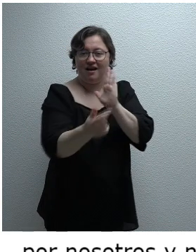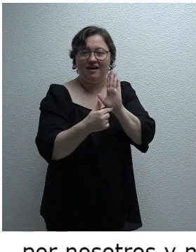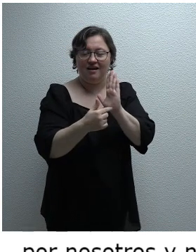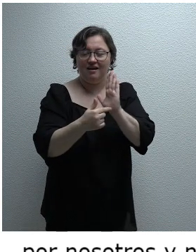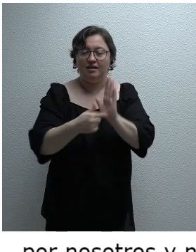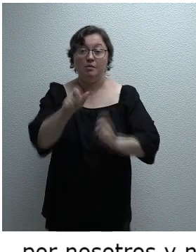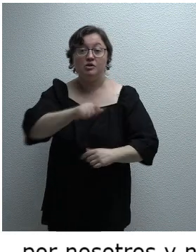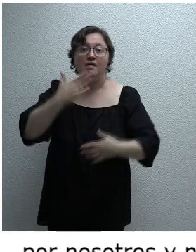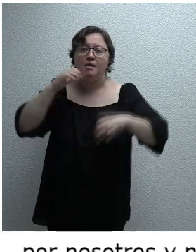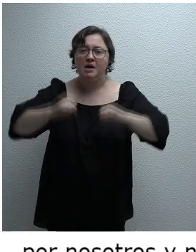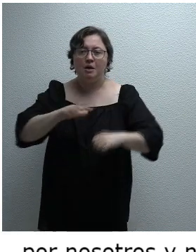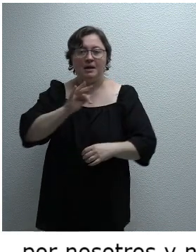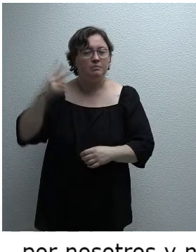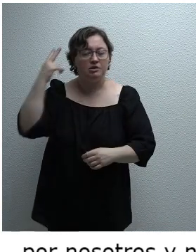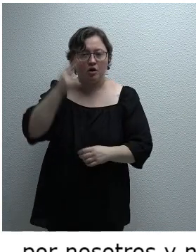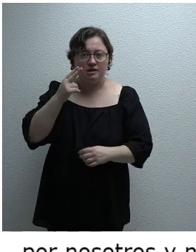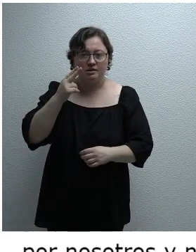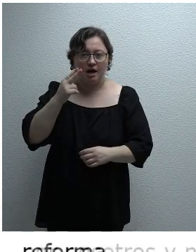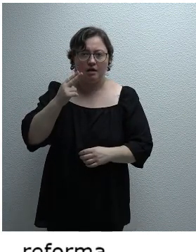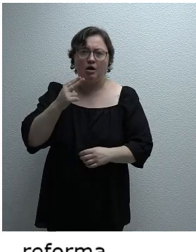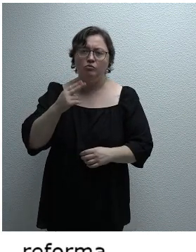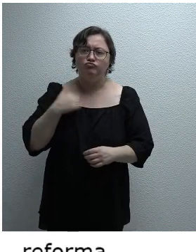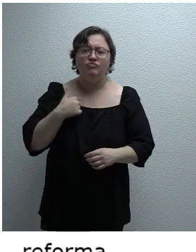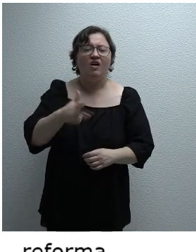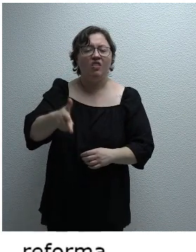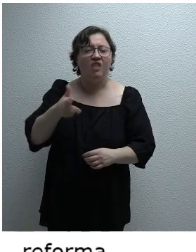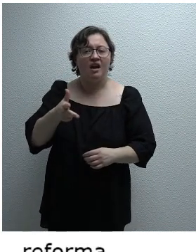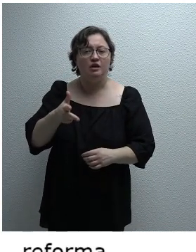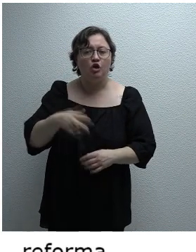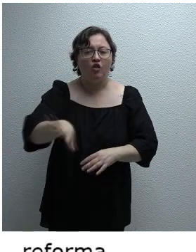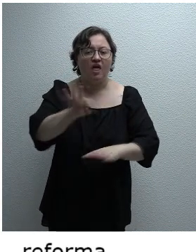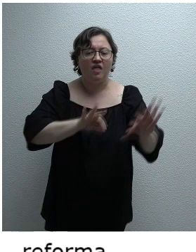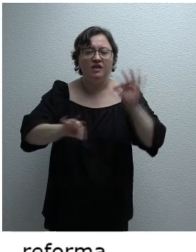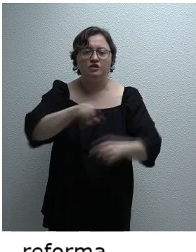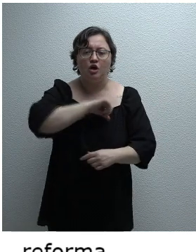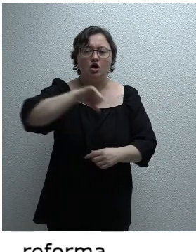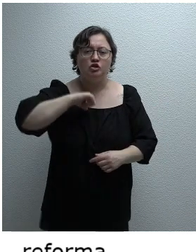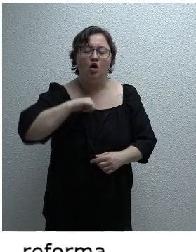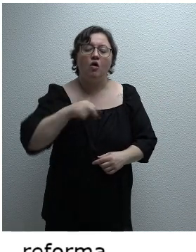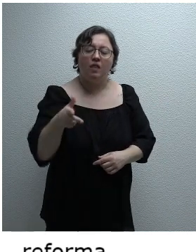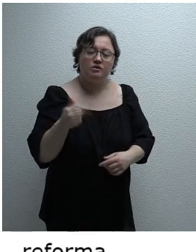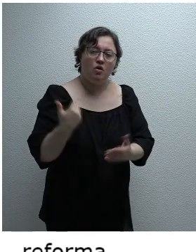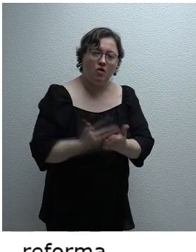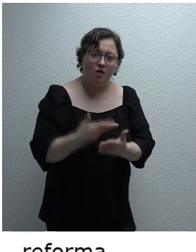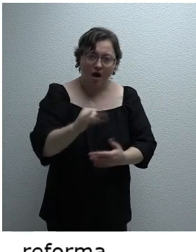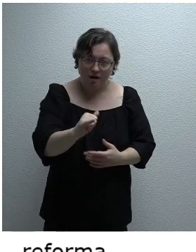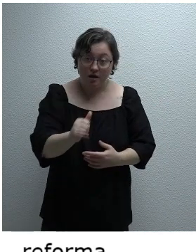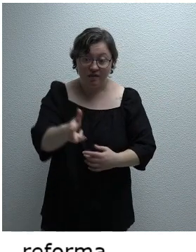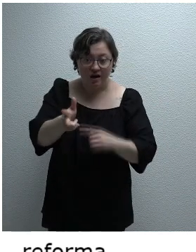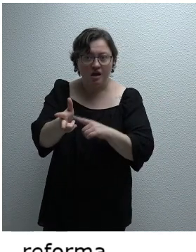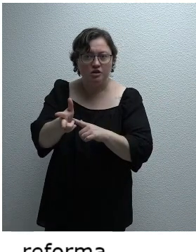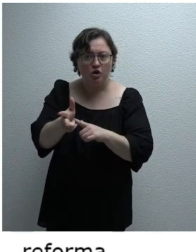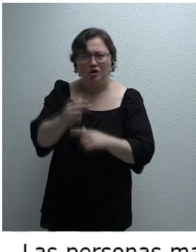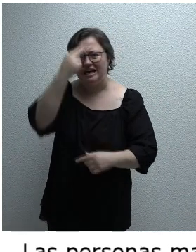Las personas mayores y pensionistas somos titulares del derecho a tomar nuestras propias decisiones, derecho que ha de